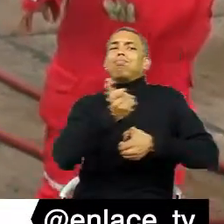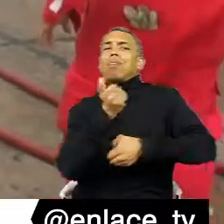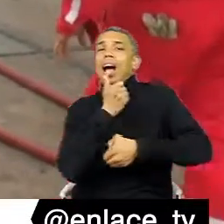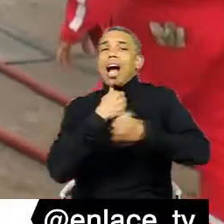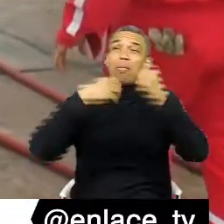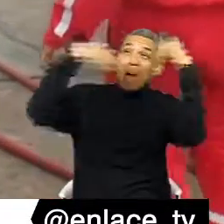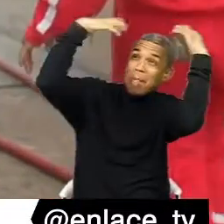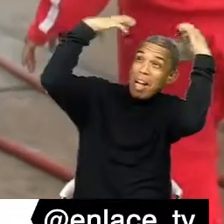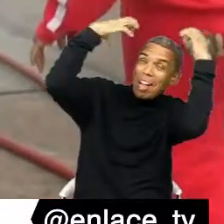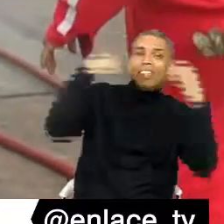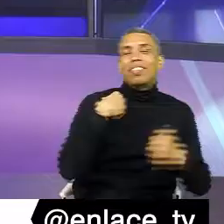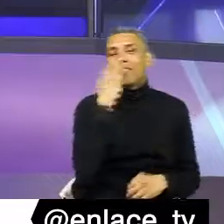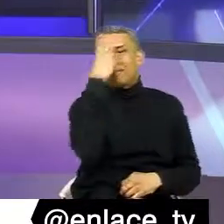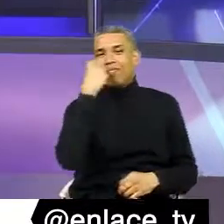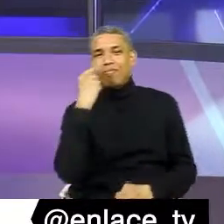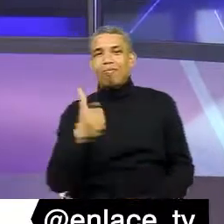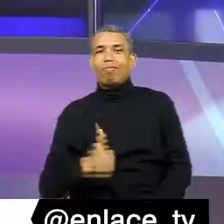agua.